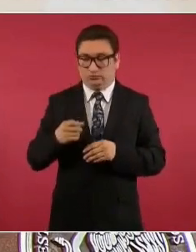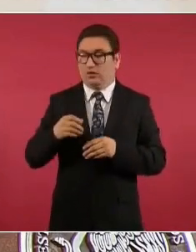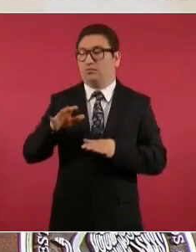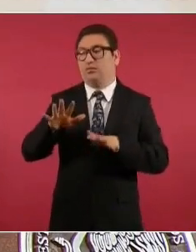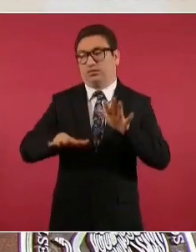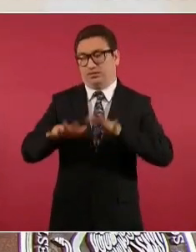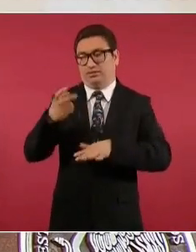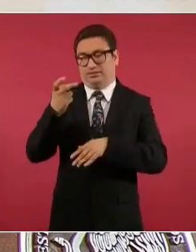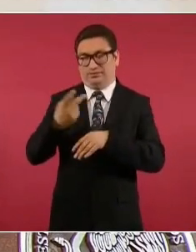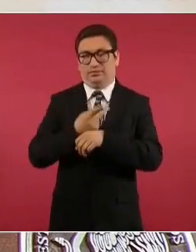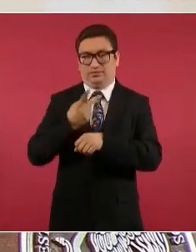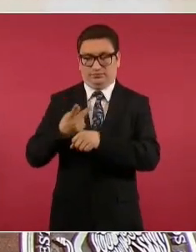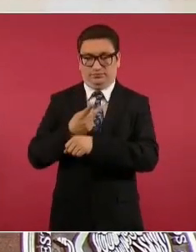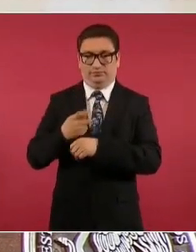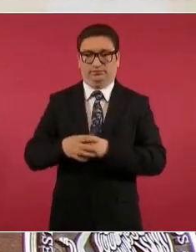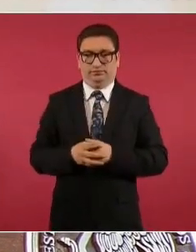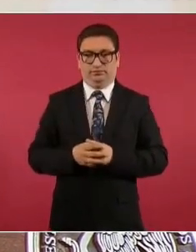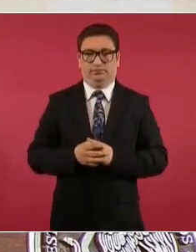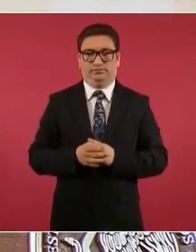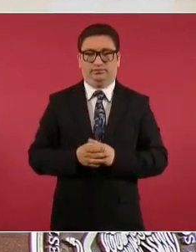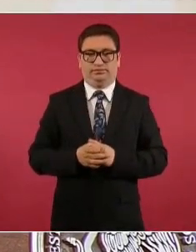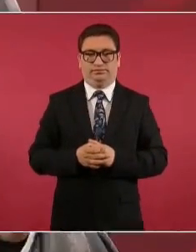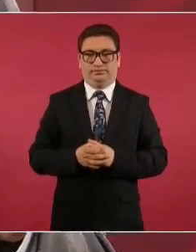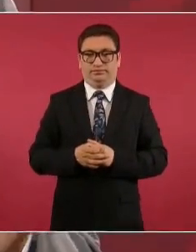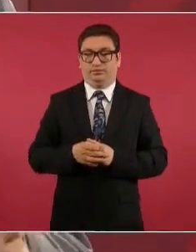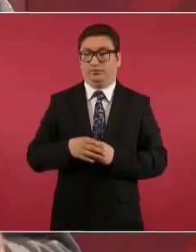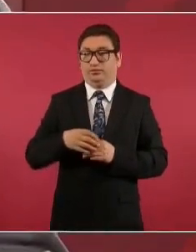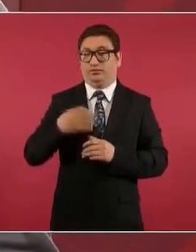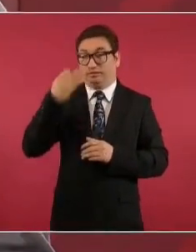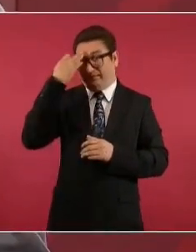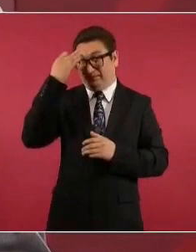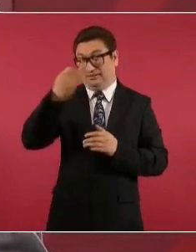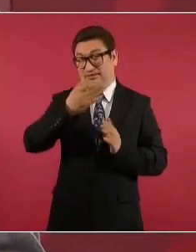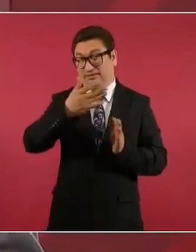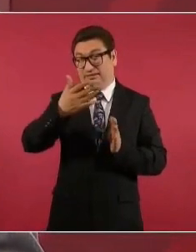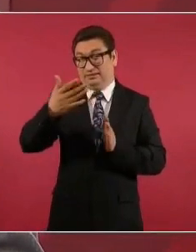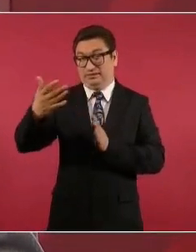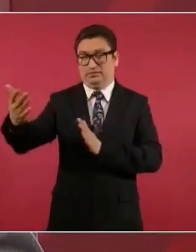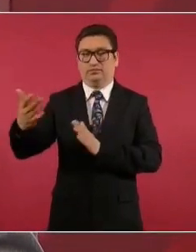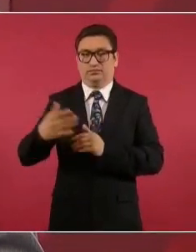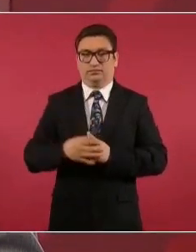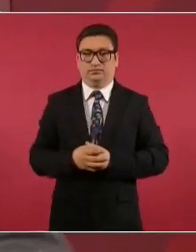suele pasar, y pasa el tiempo,